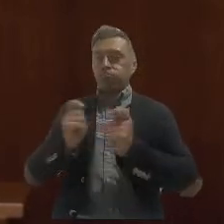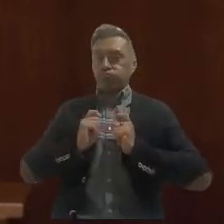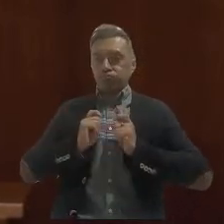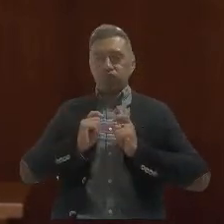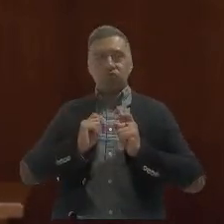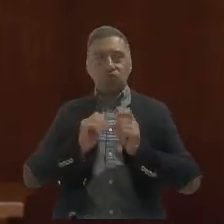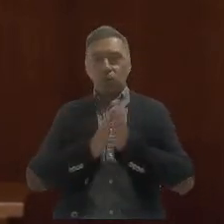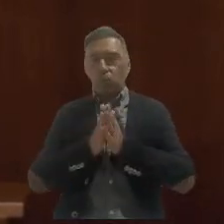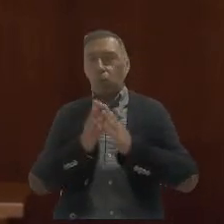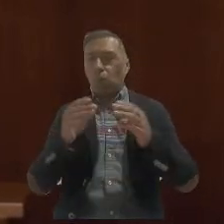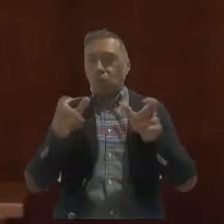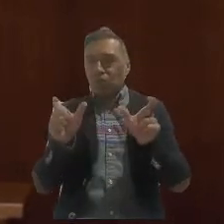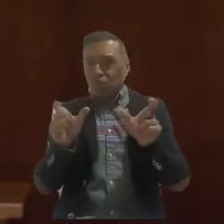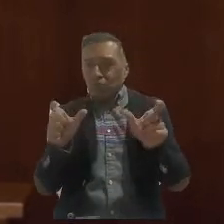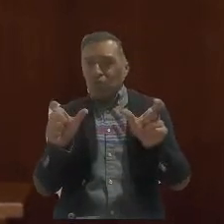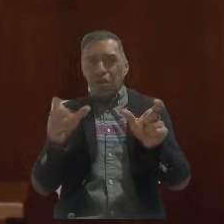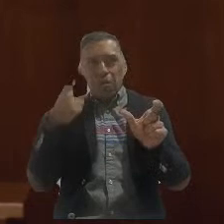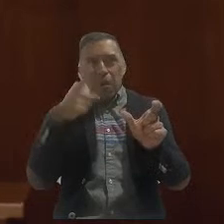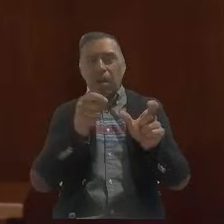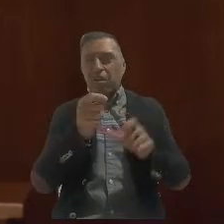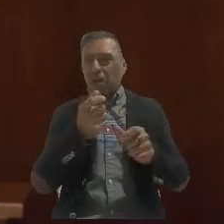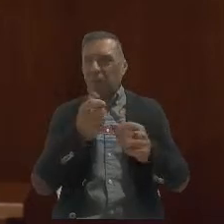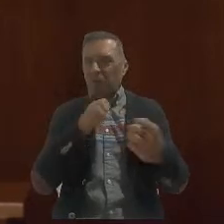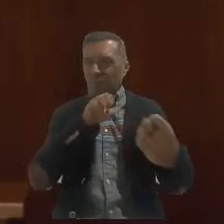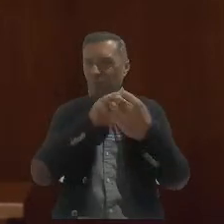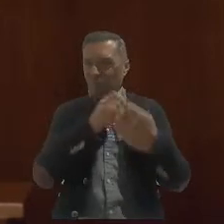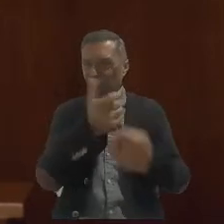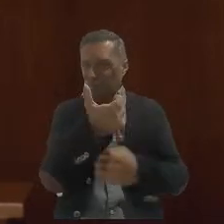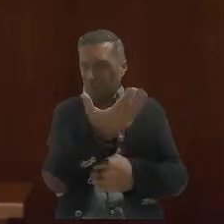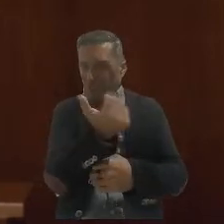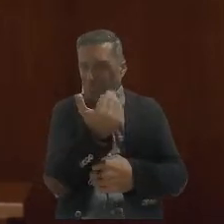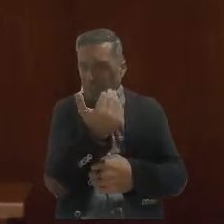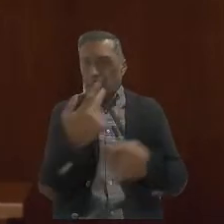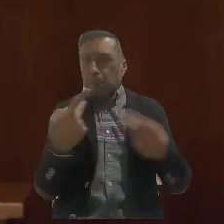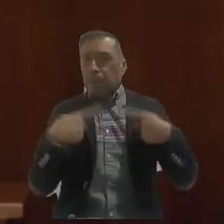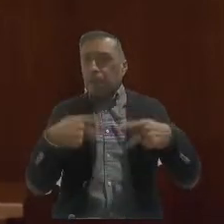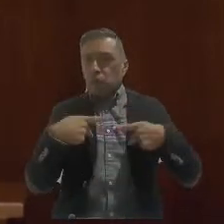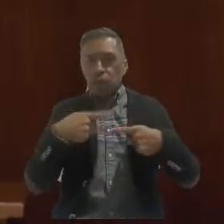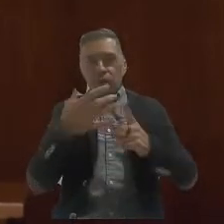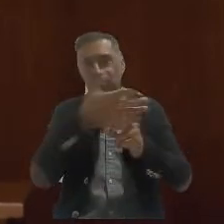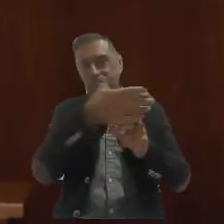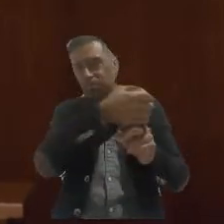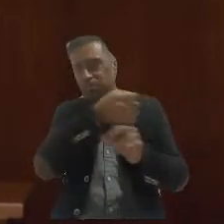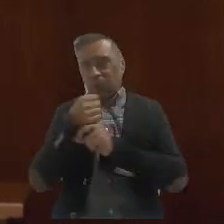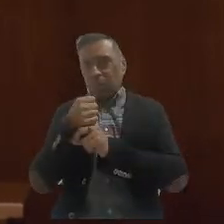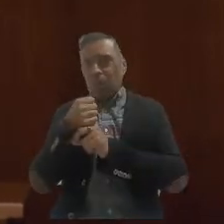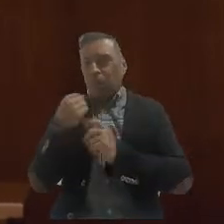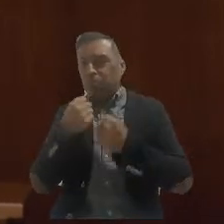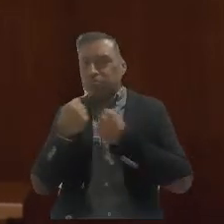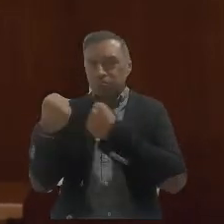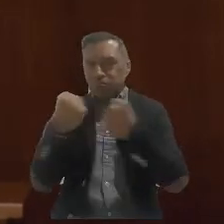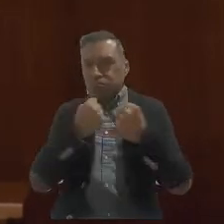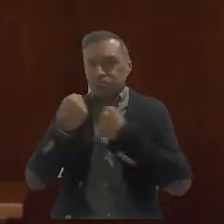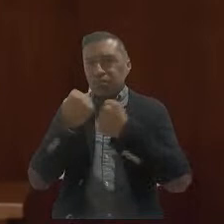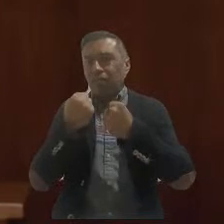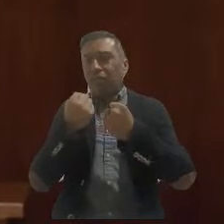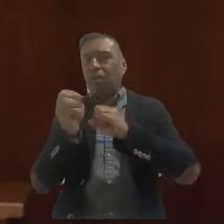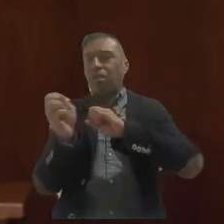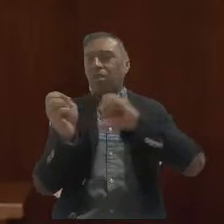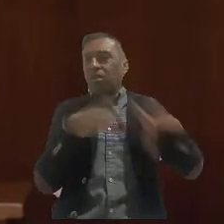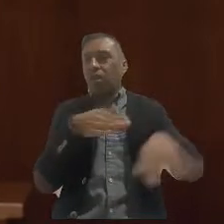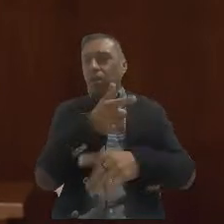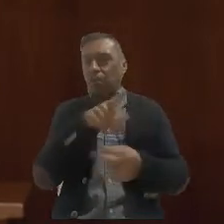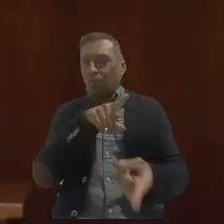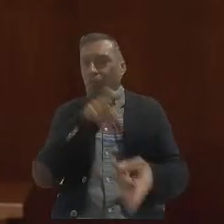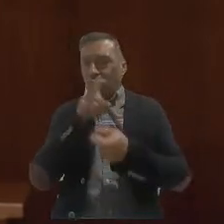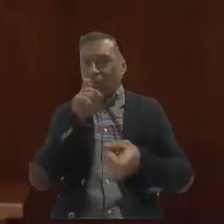extorsionar, para secuestrar de forma express a la ciudadanía y para cometer atropellos. De ahí el alto índice